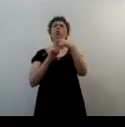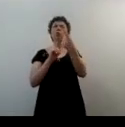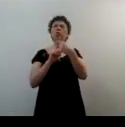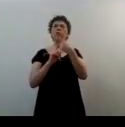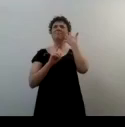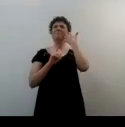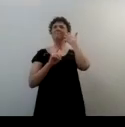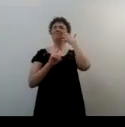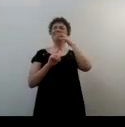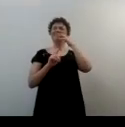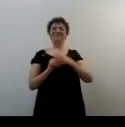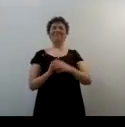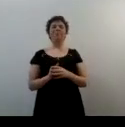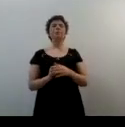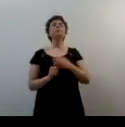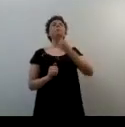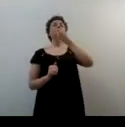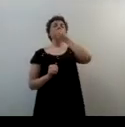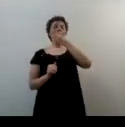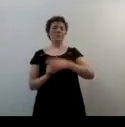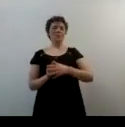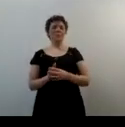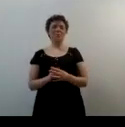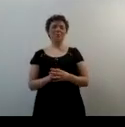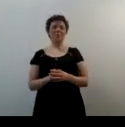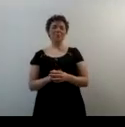pasado aquí. Bueno,